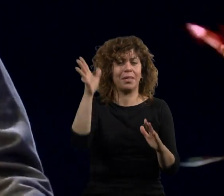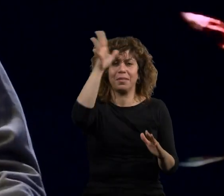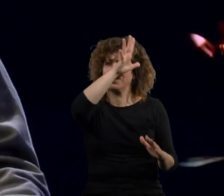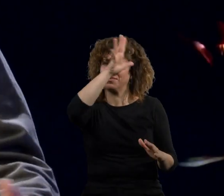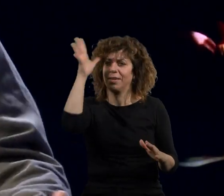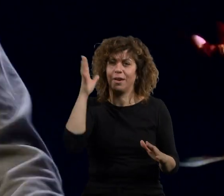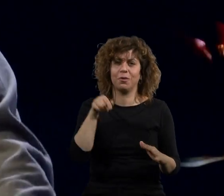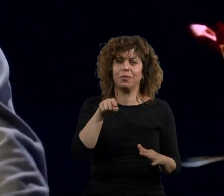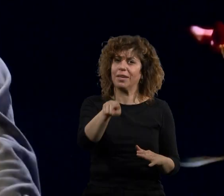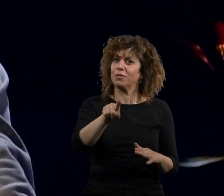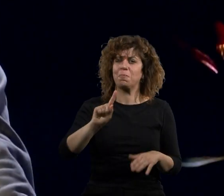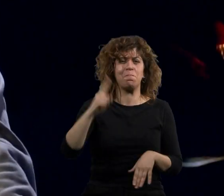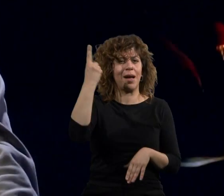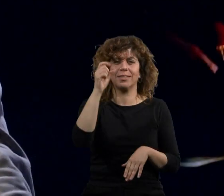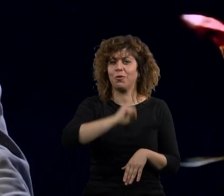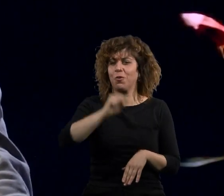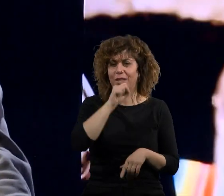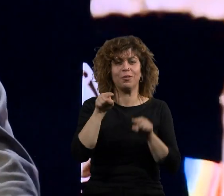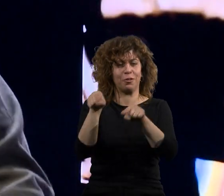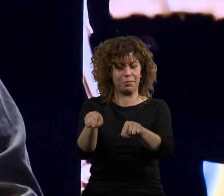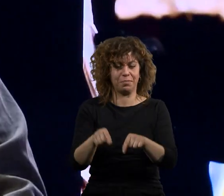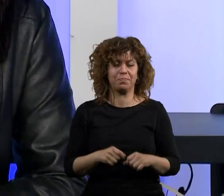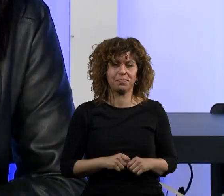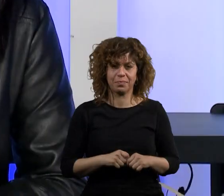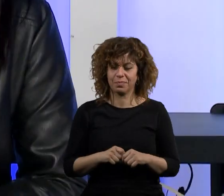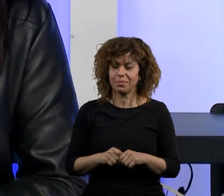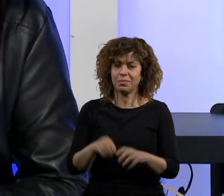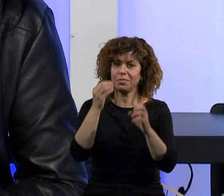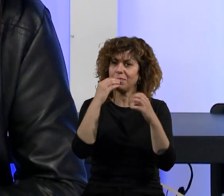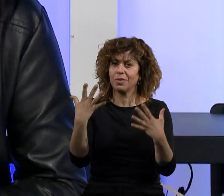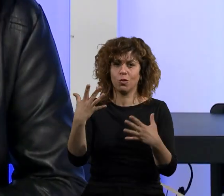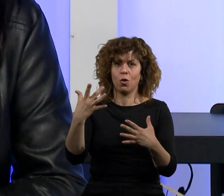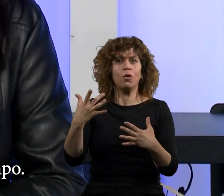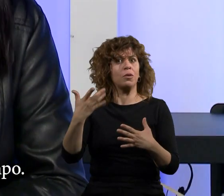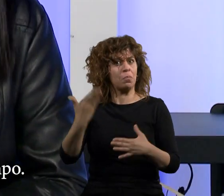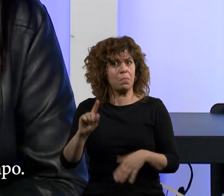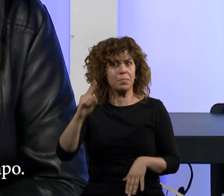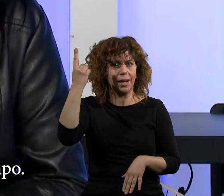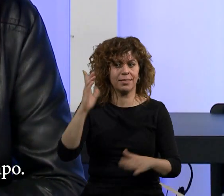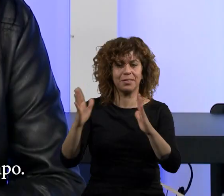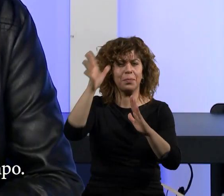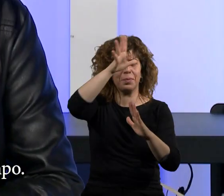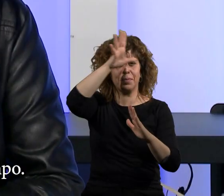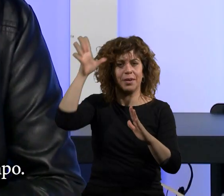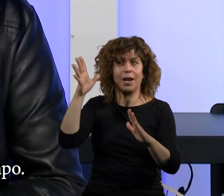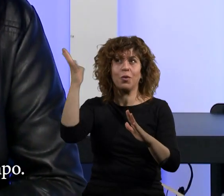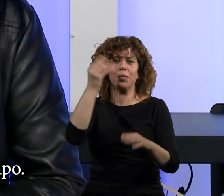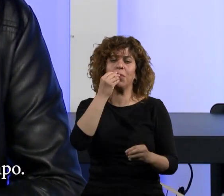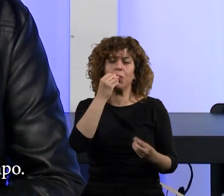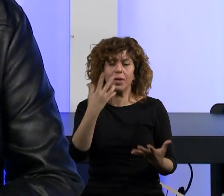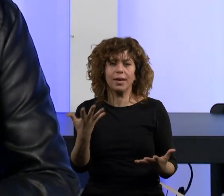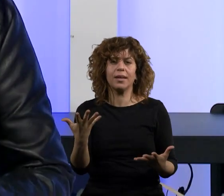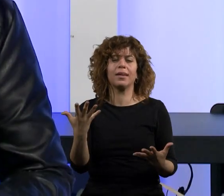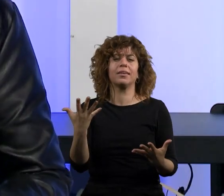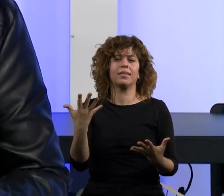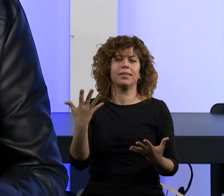nuestro nicho de conciertos, así que... Es vuestro, bueno, vuestro punto fuerte, ¿eh? Sí, sí, en sí. verano, me imagino, con el buen tiempo,